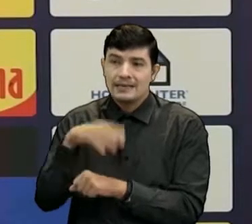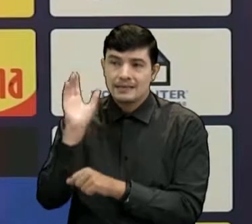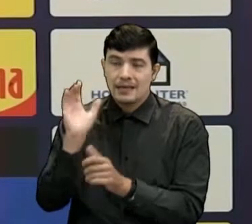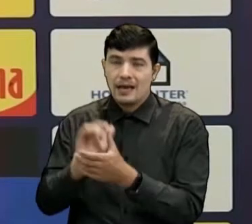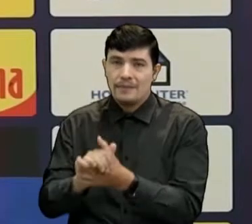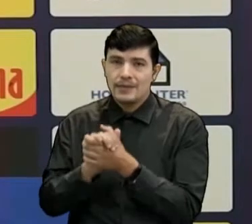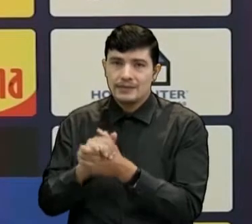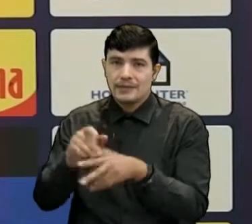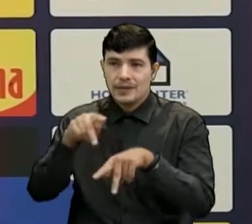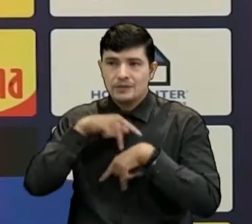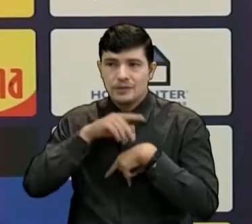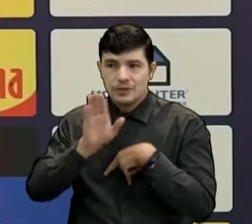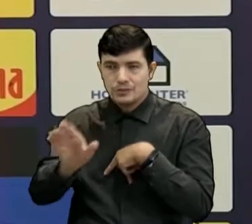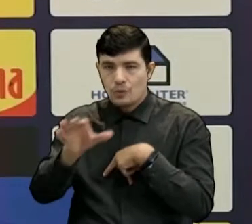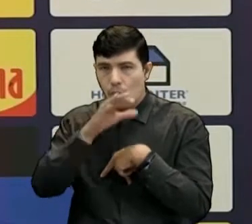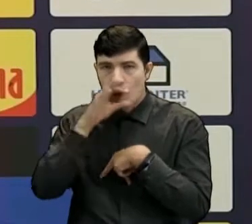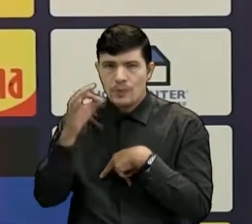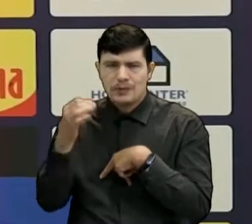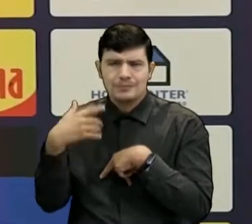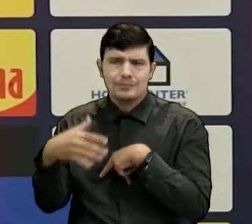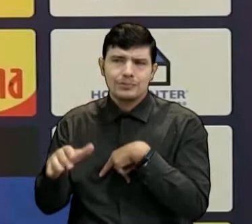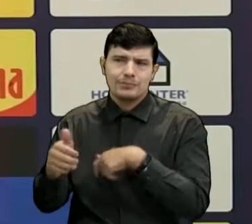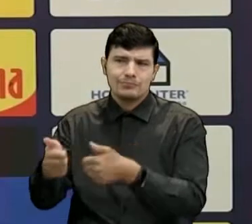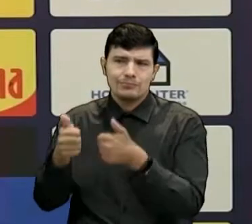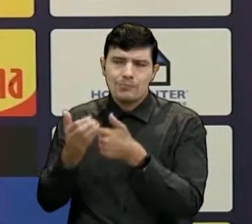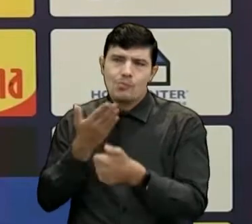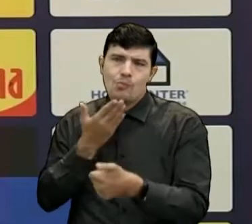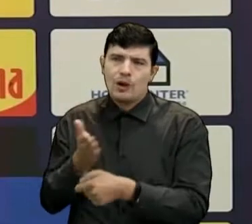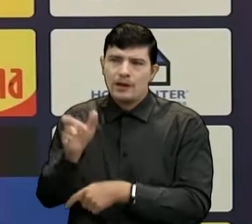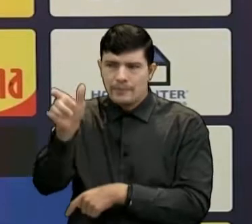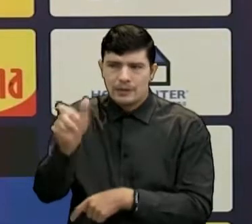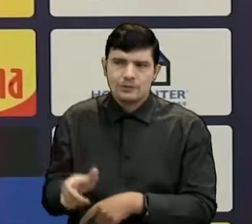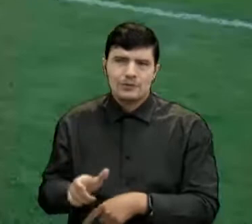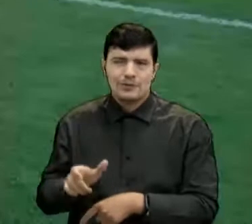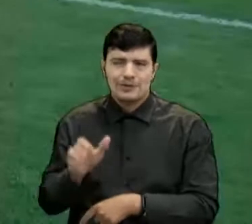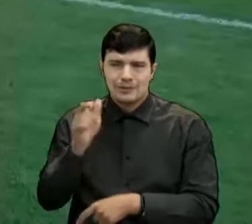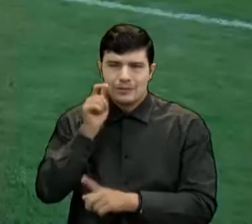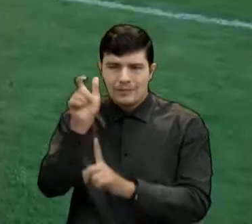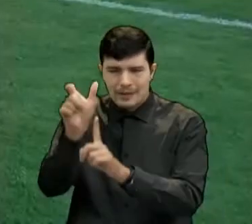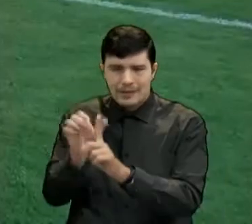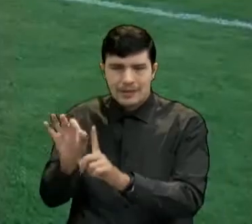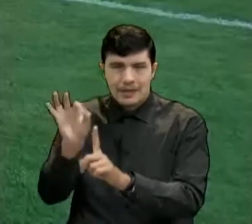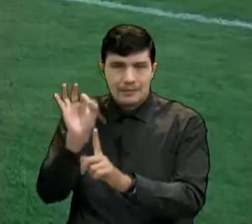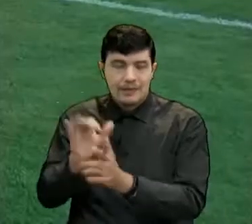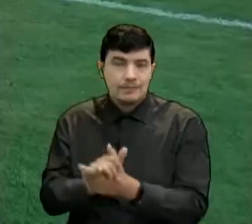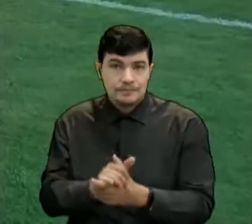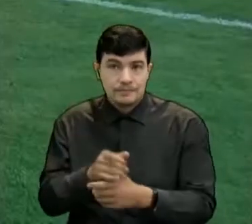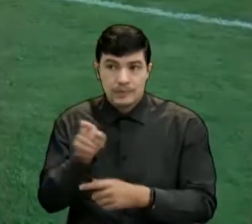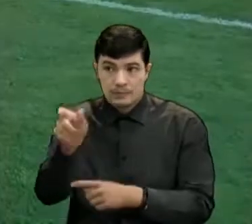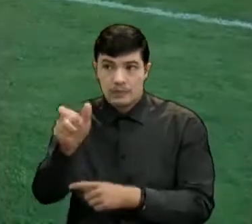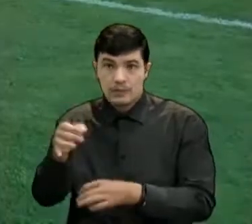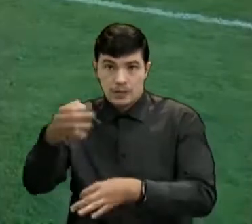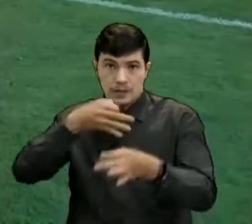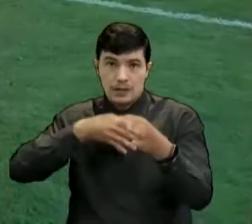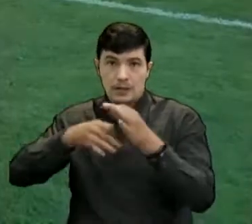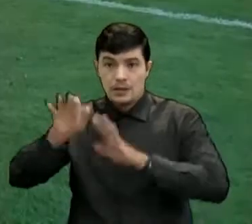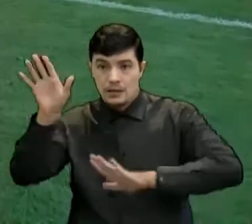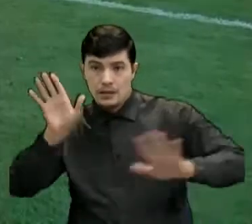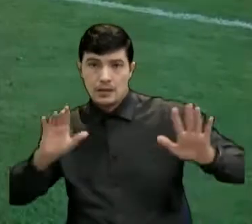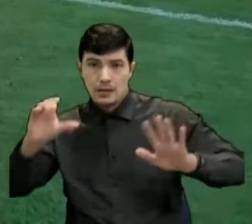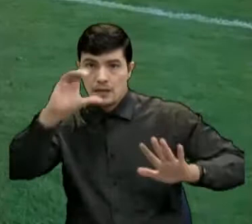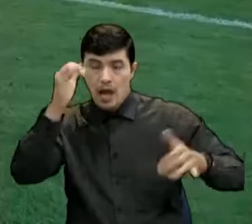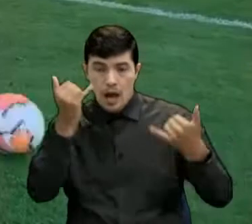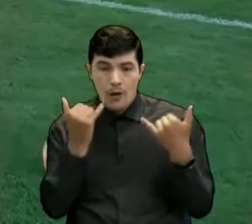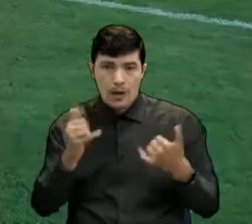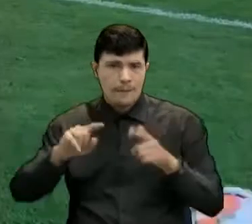personal con él, es un gran amigo, un excelente ser humano. Camilo fue suplente en muchos partidos de la selección. Ahora, en su